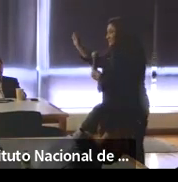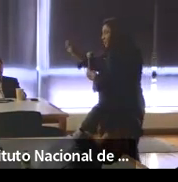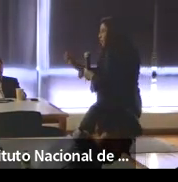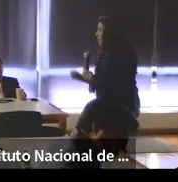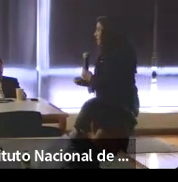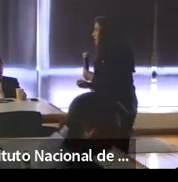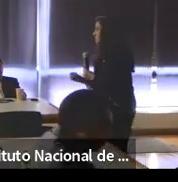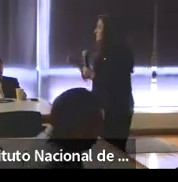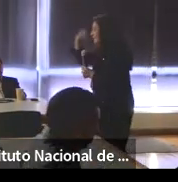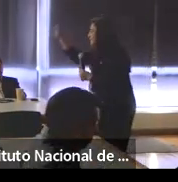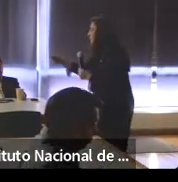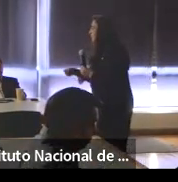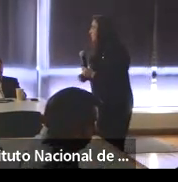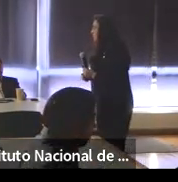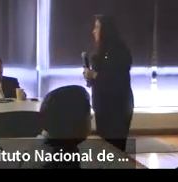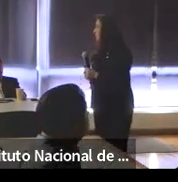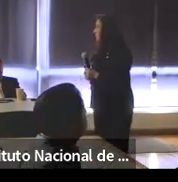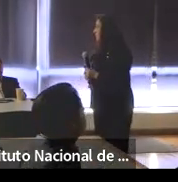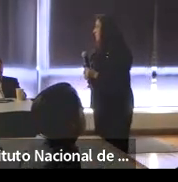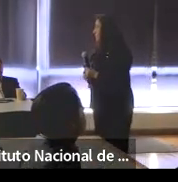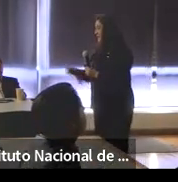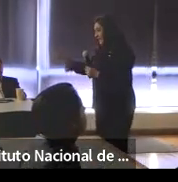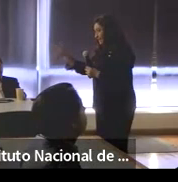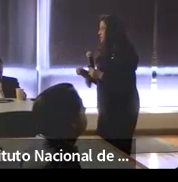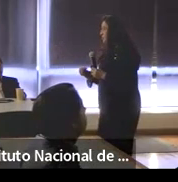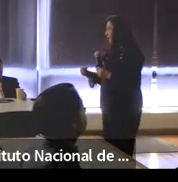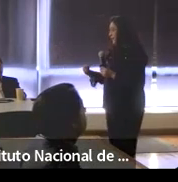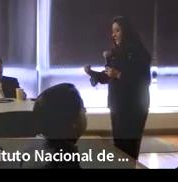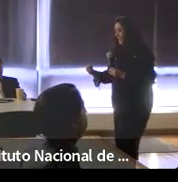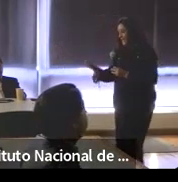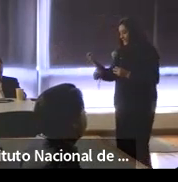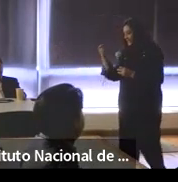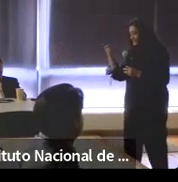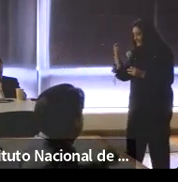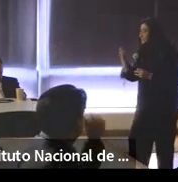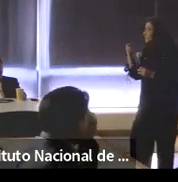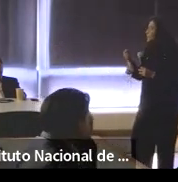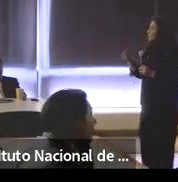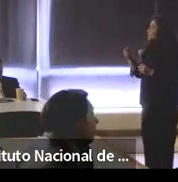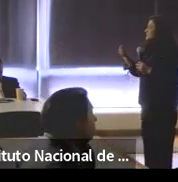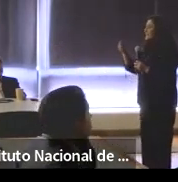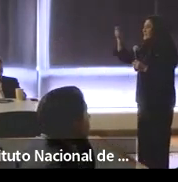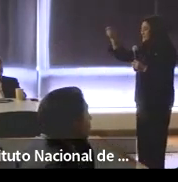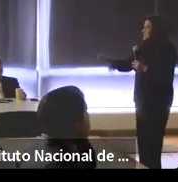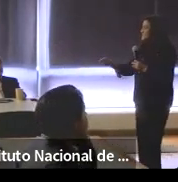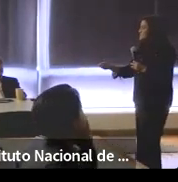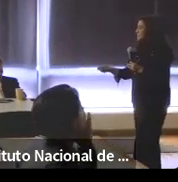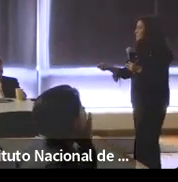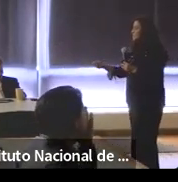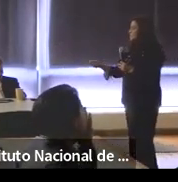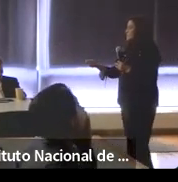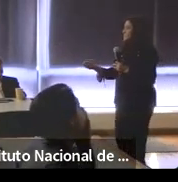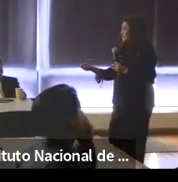ese solo hecho genera un conflicto porque la persona a la que está siendo objeto de esa